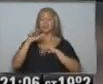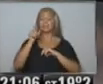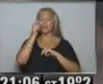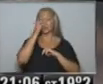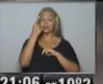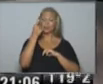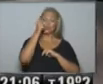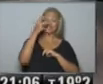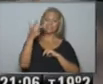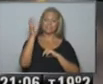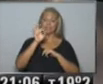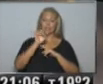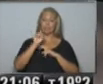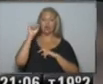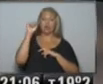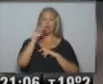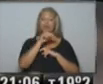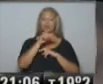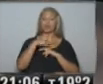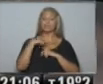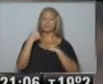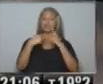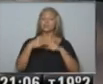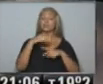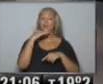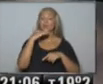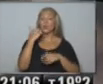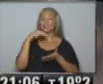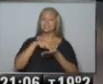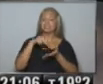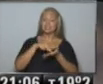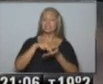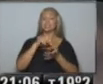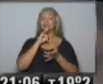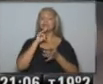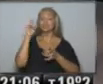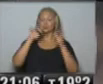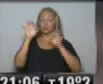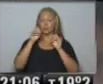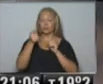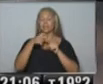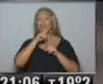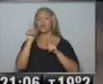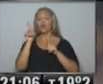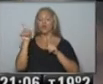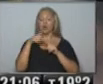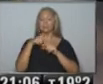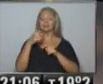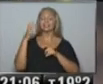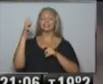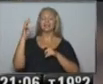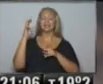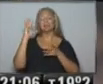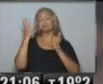a 23 grados. Sobre el noroeste seguirán las lluvias en Jujuy, Salta y Tucumán en forma muy débil. Y en el noreste seguirá el tiempo cálido y